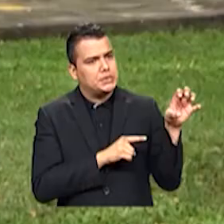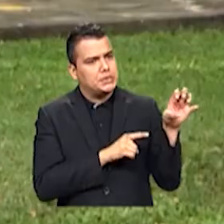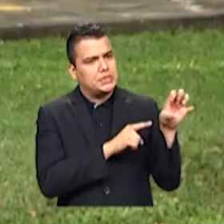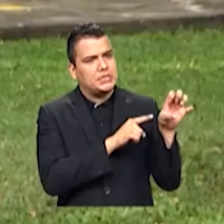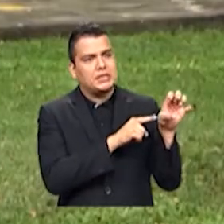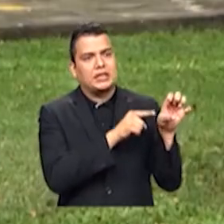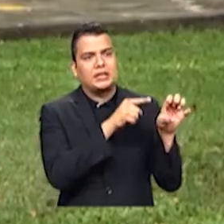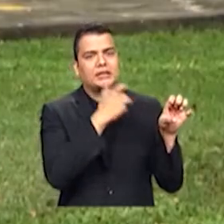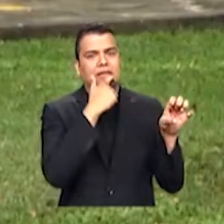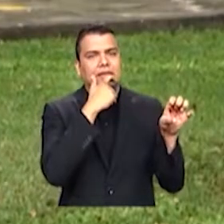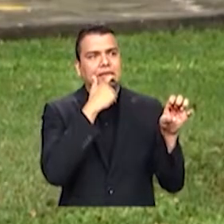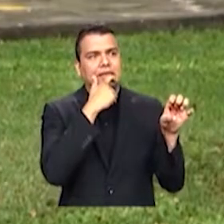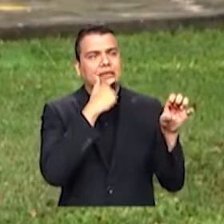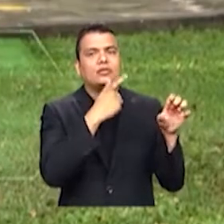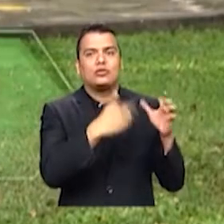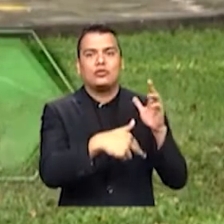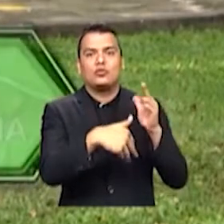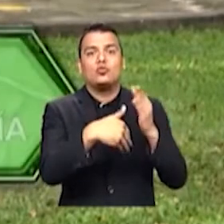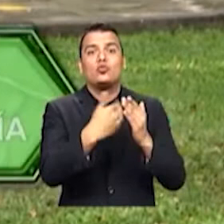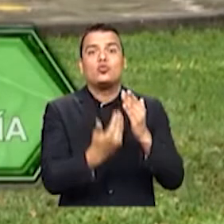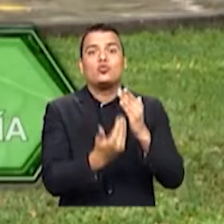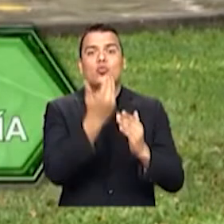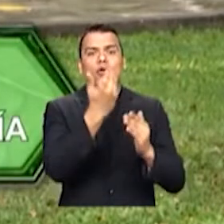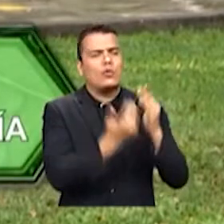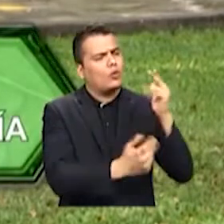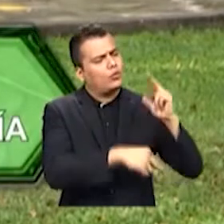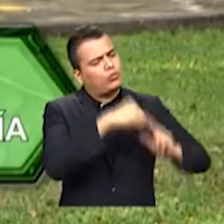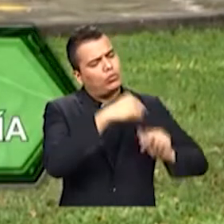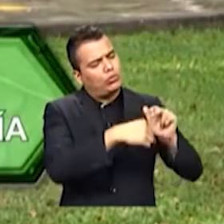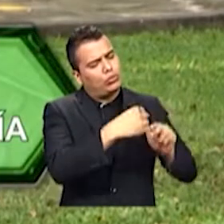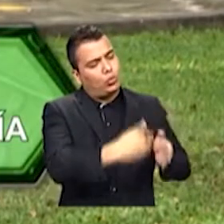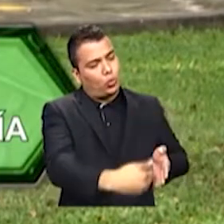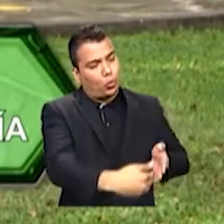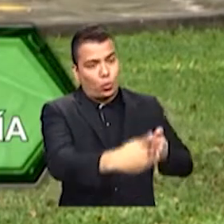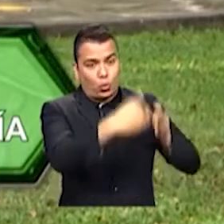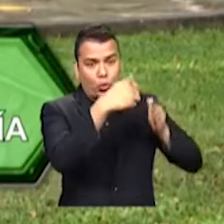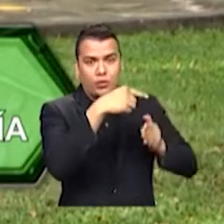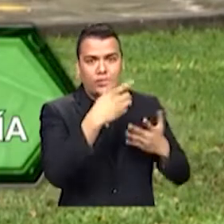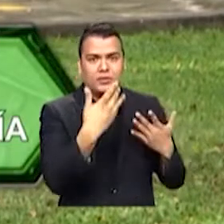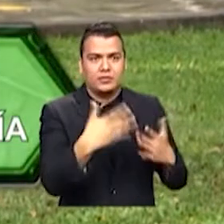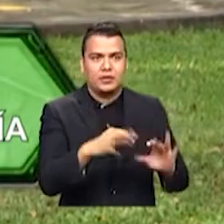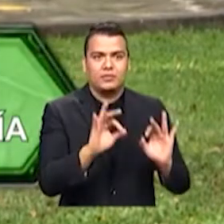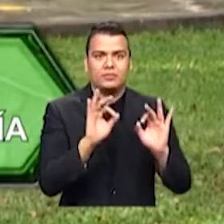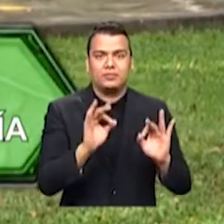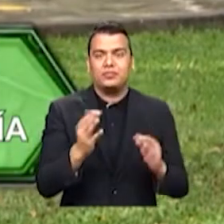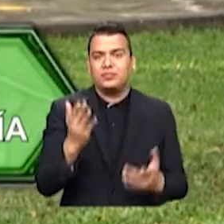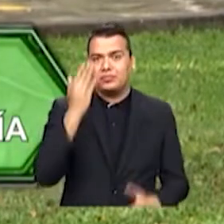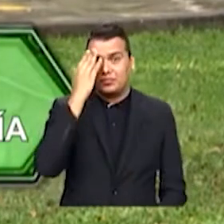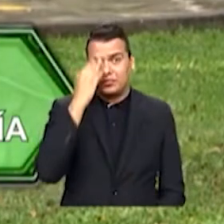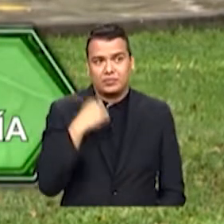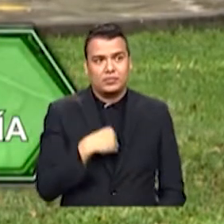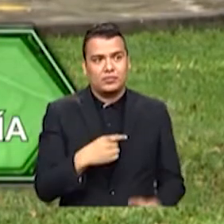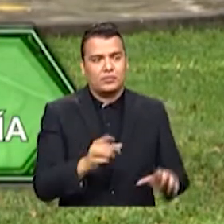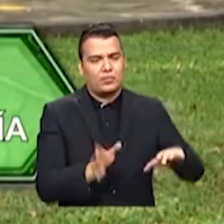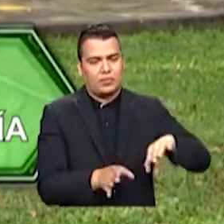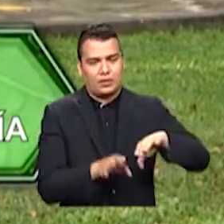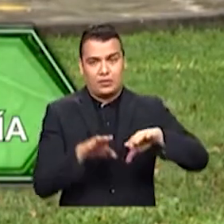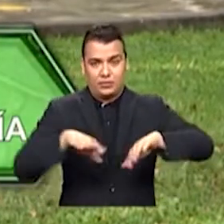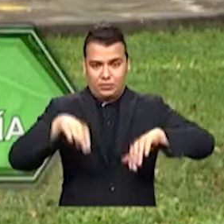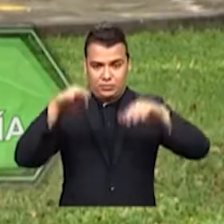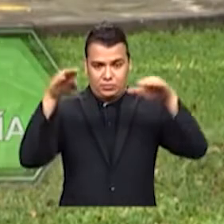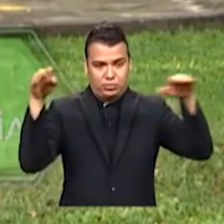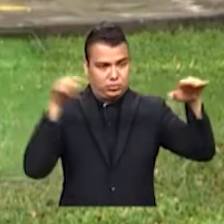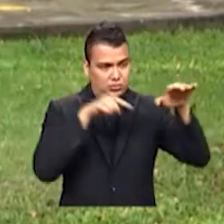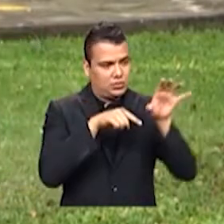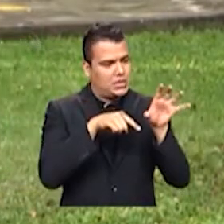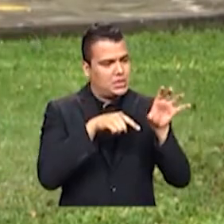aguas. La obra es muy importante porque se estaba comiendo la mitad del jarillón, estaba toda la